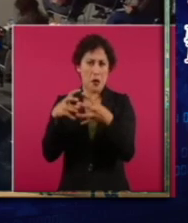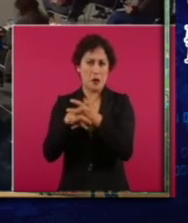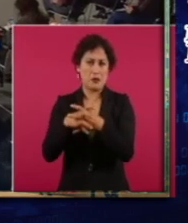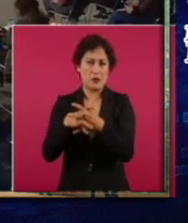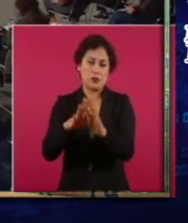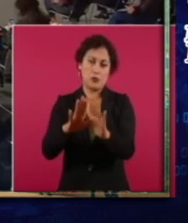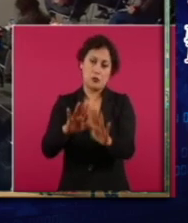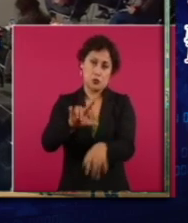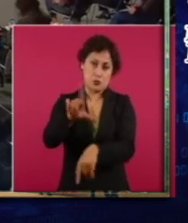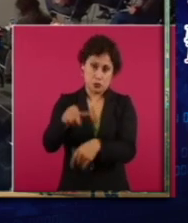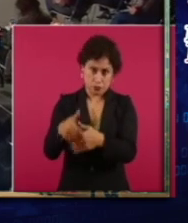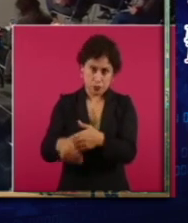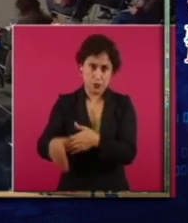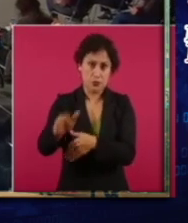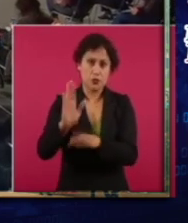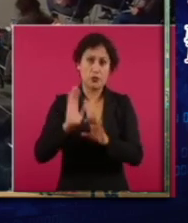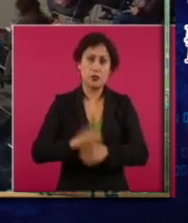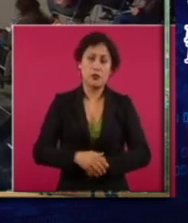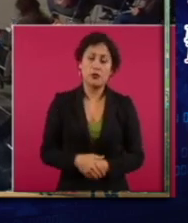Acaban de